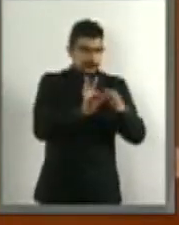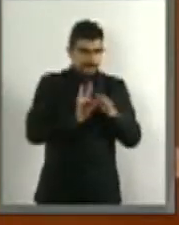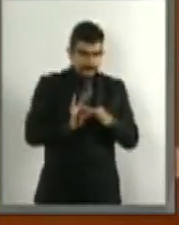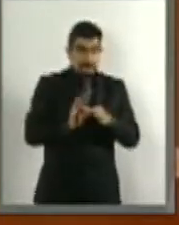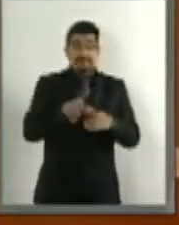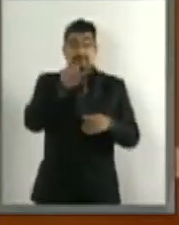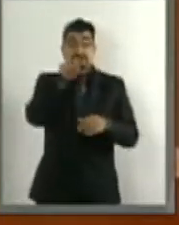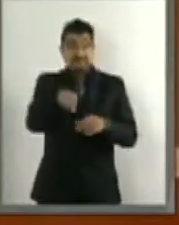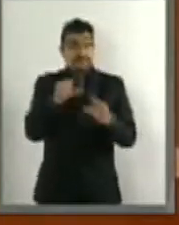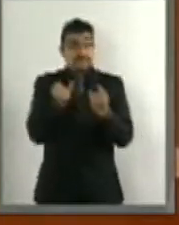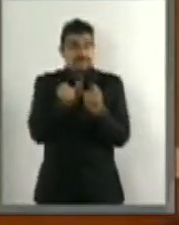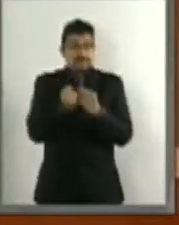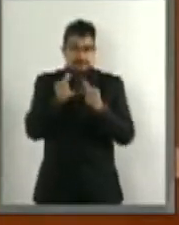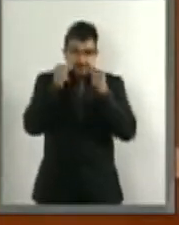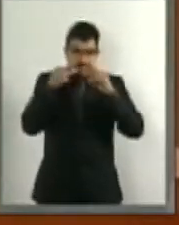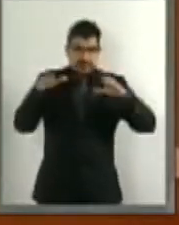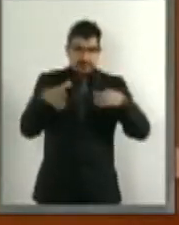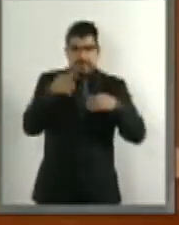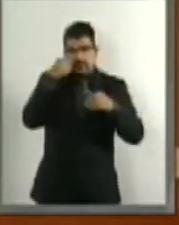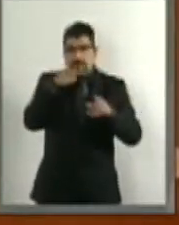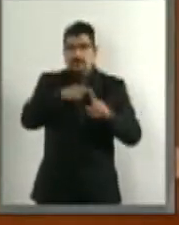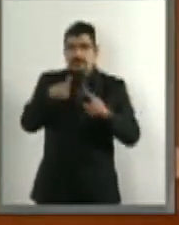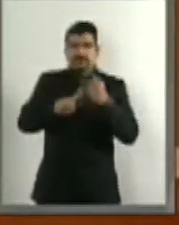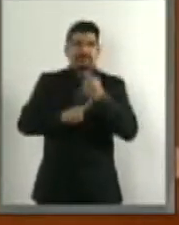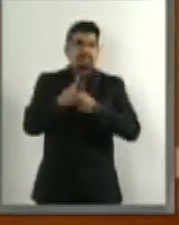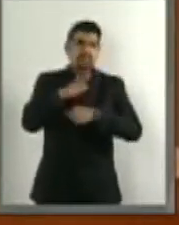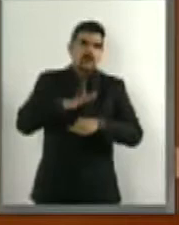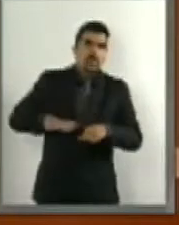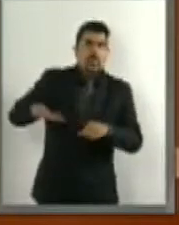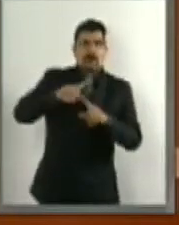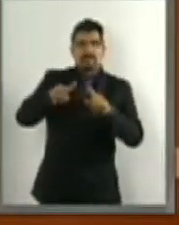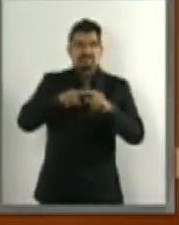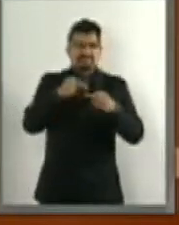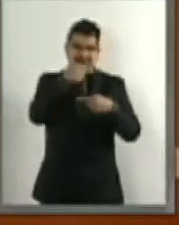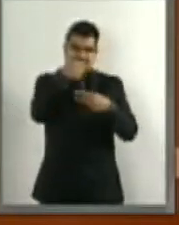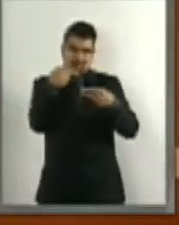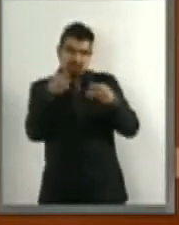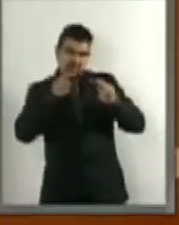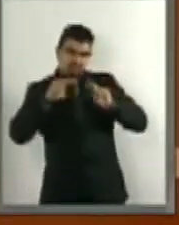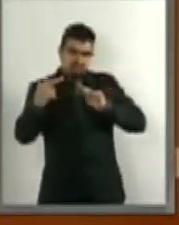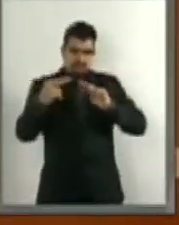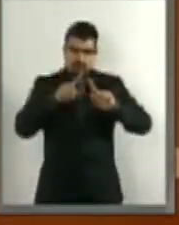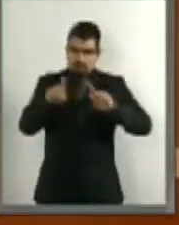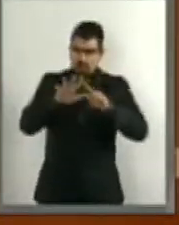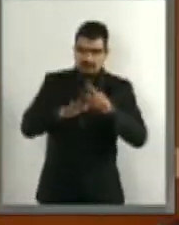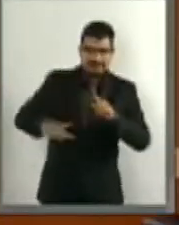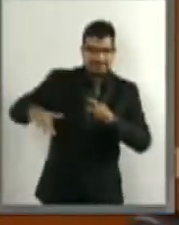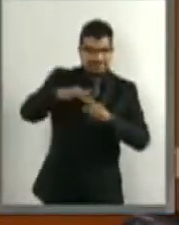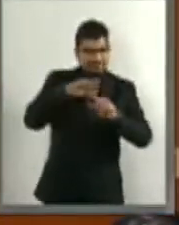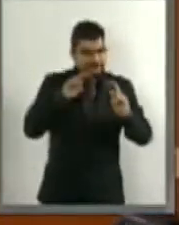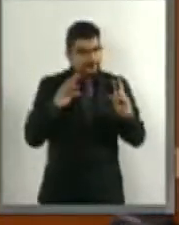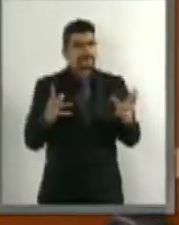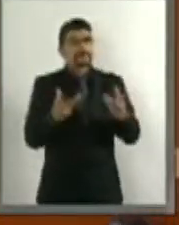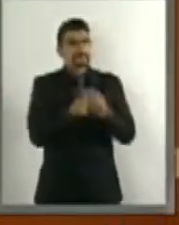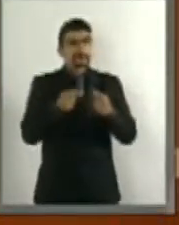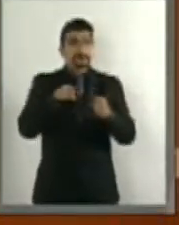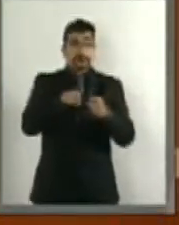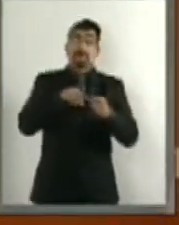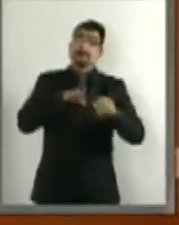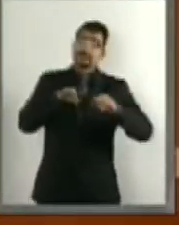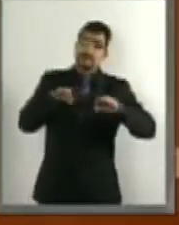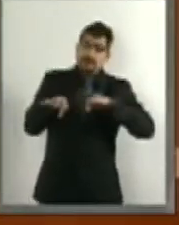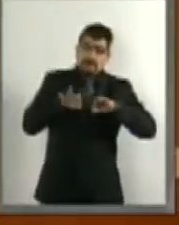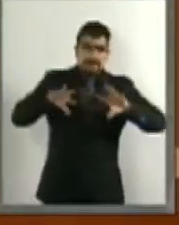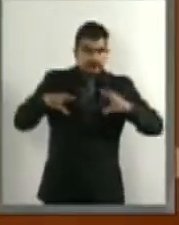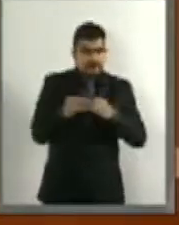sistema, que atenderá la problemática de todas sus aristas, con todas sus expresiones, es por supuesto una tarea de las